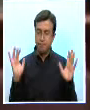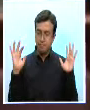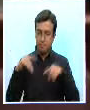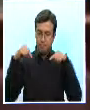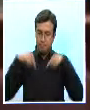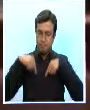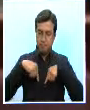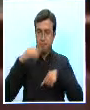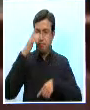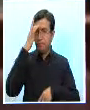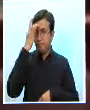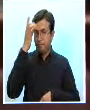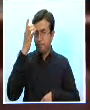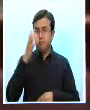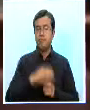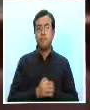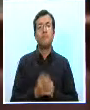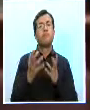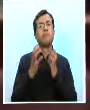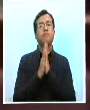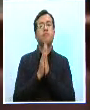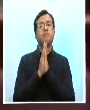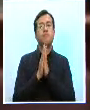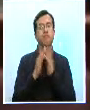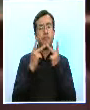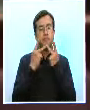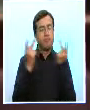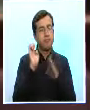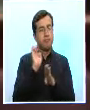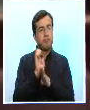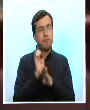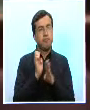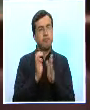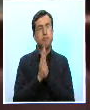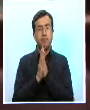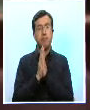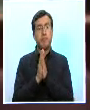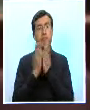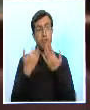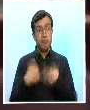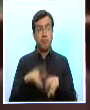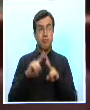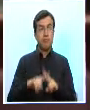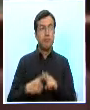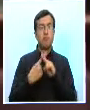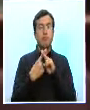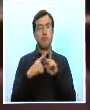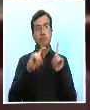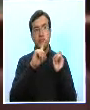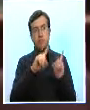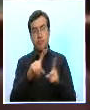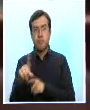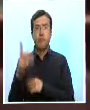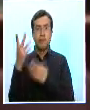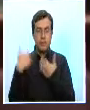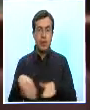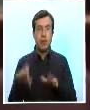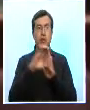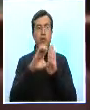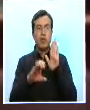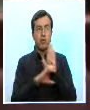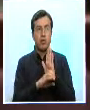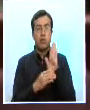queremos pedir al pueblo ecuatoriano que ya ha empezado con esa consulta que ya ha empezado con esa Constitución